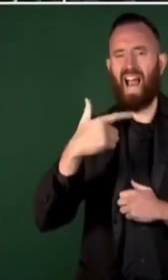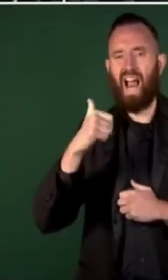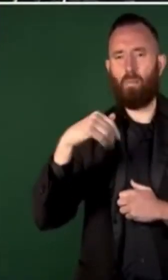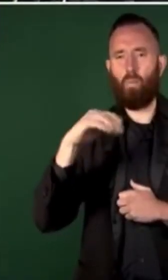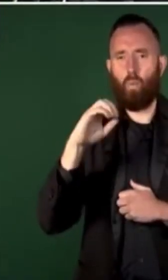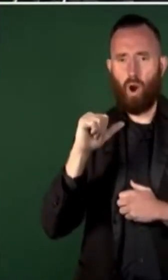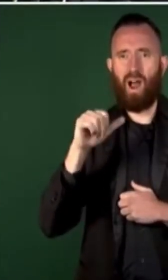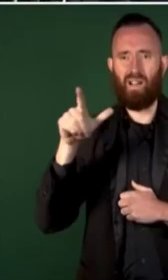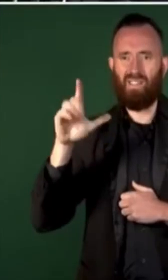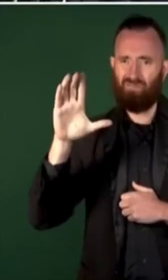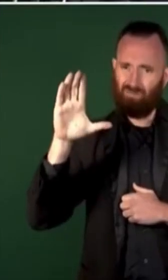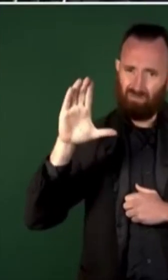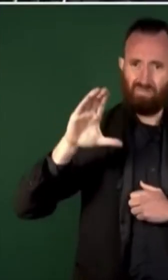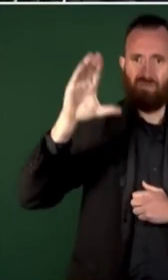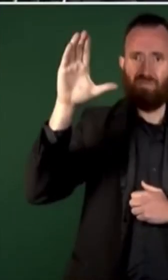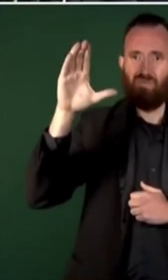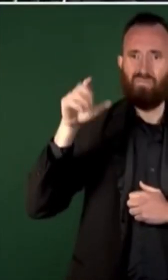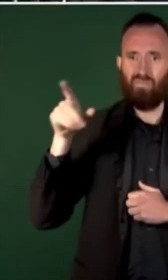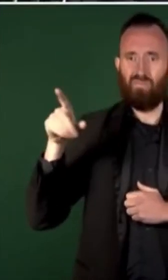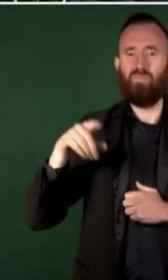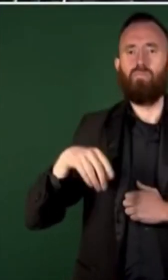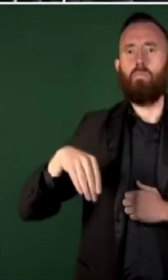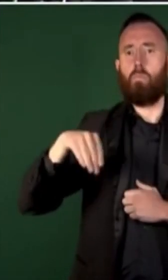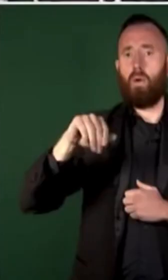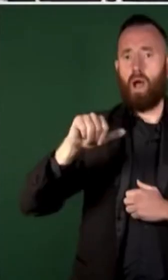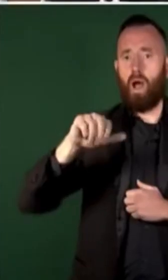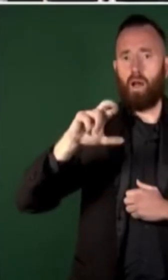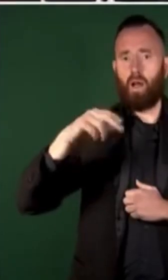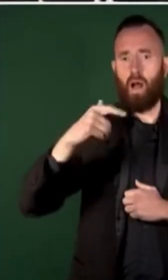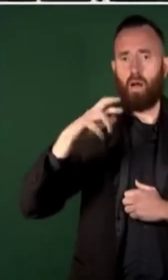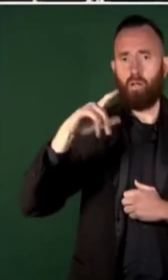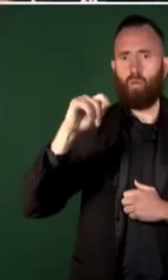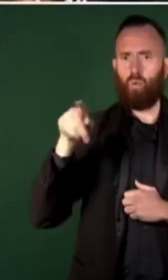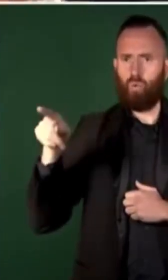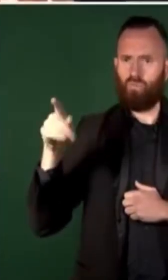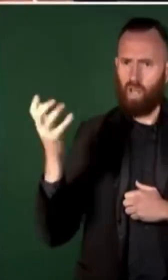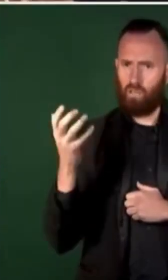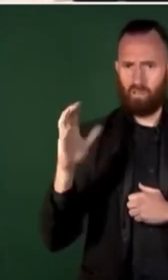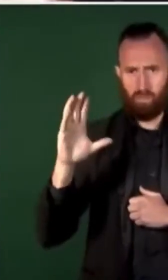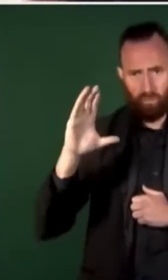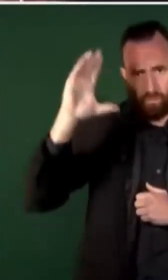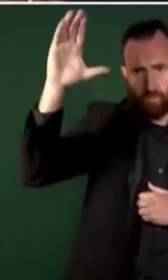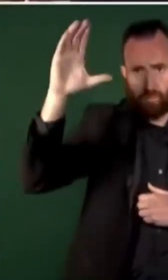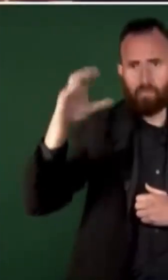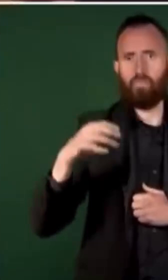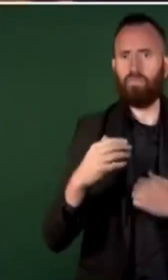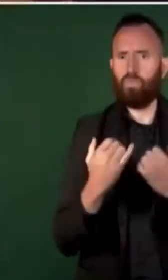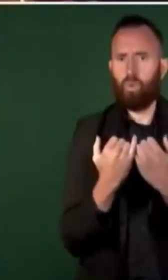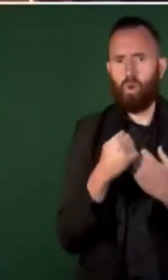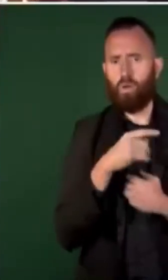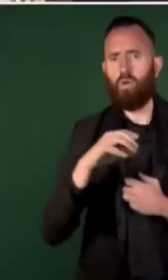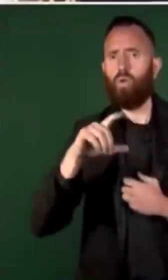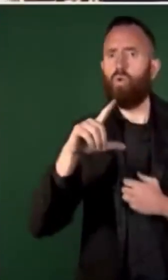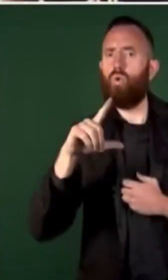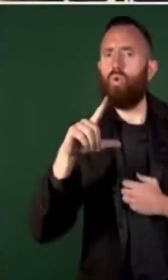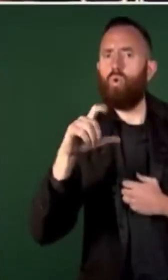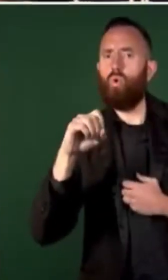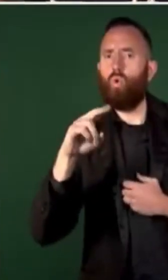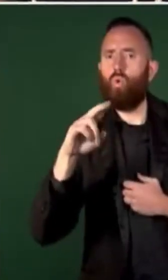Margarito Martínez Esquivel, presente. Lourdes Maldonado, presente.